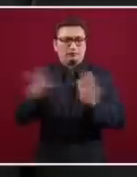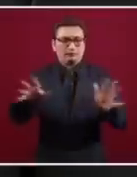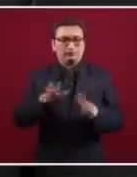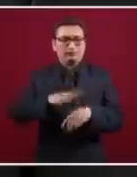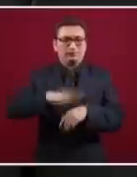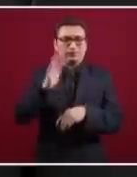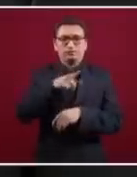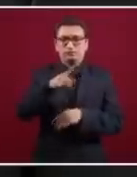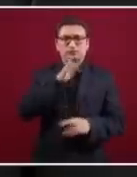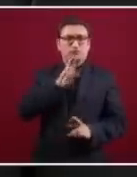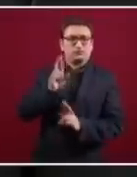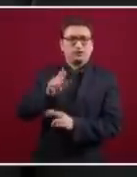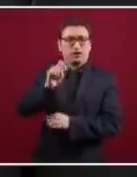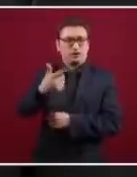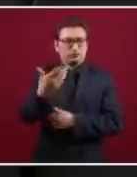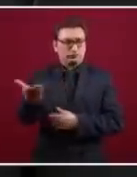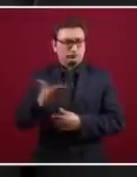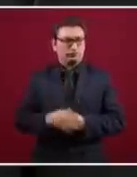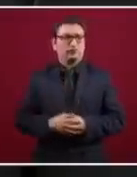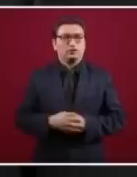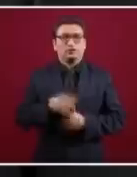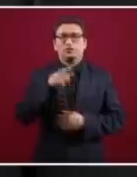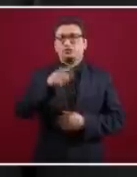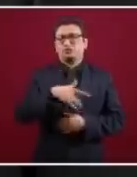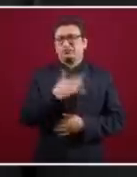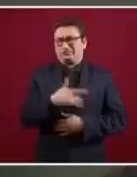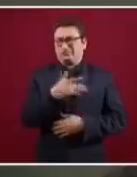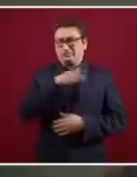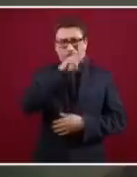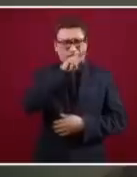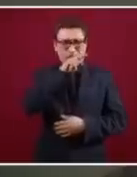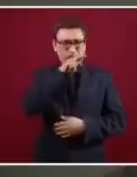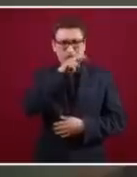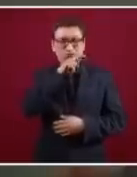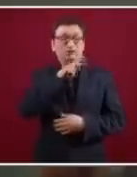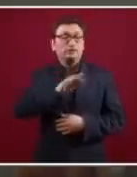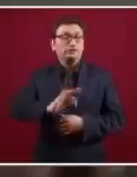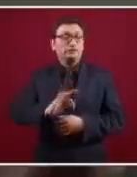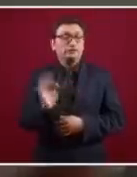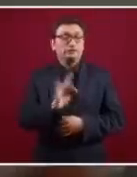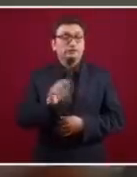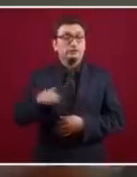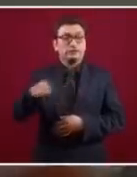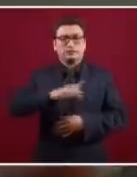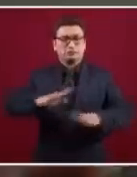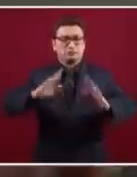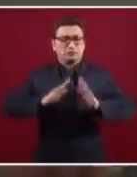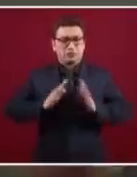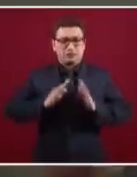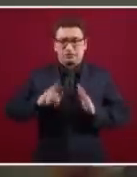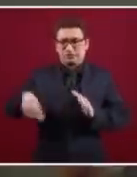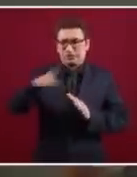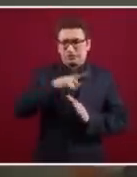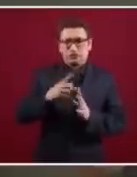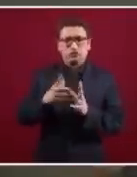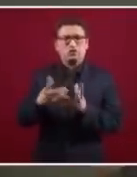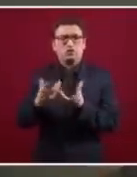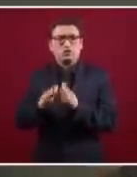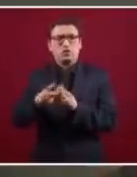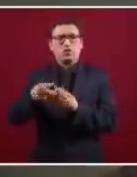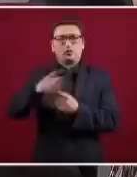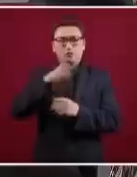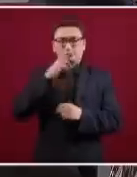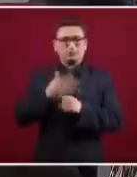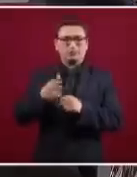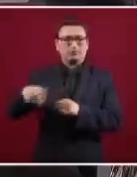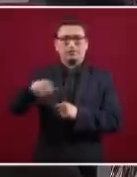una respuesta para este periodista no considera preocupante la posibilidad de que militares interactúen de manera irresponsable